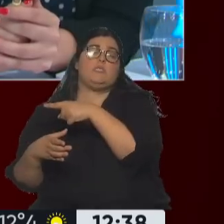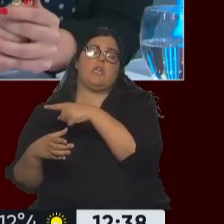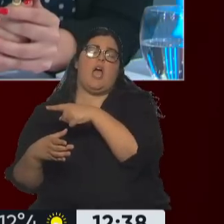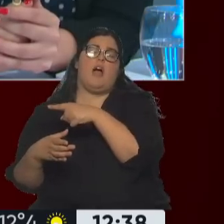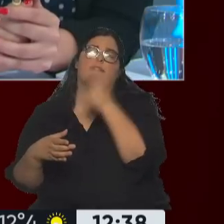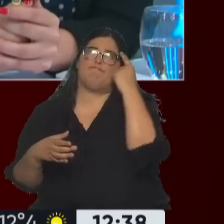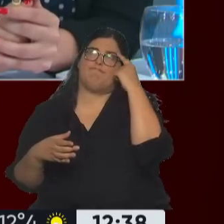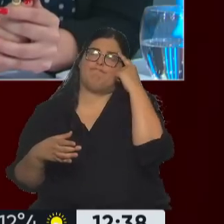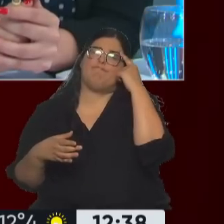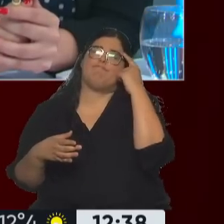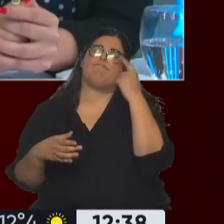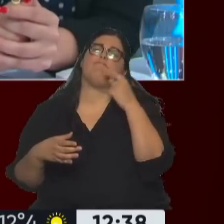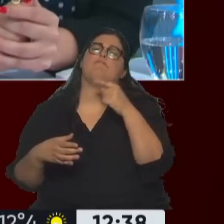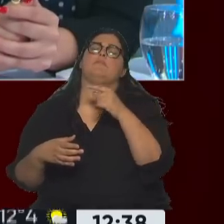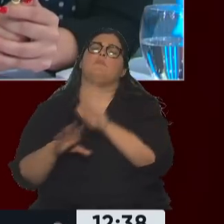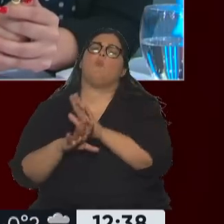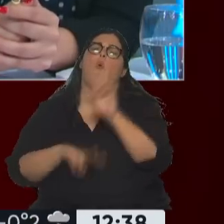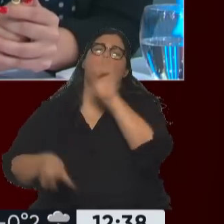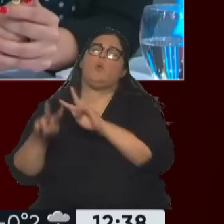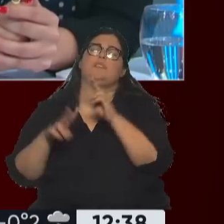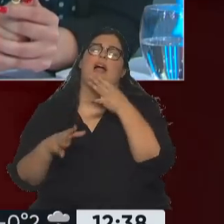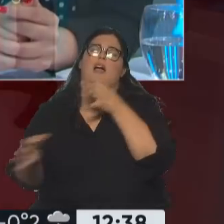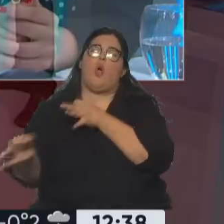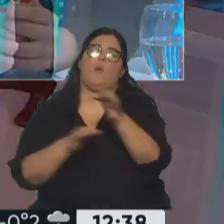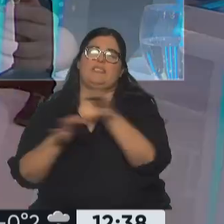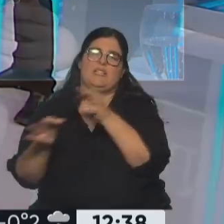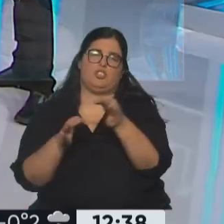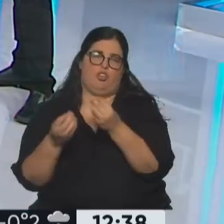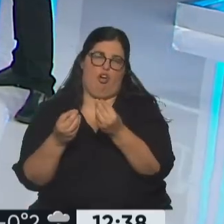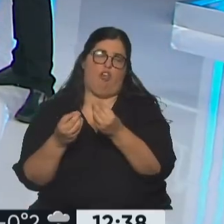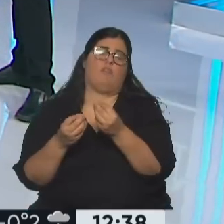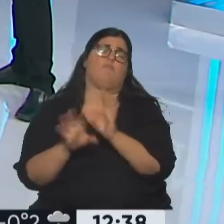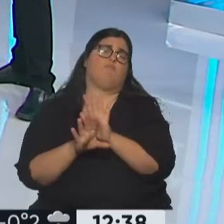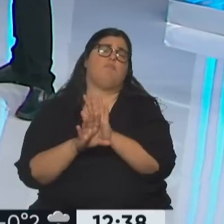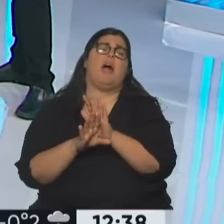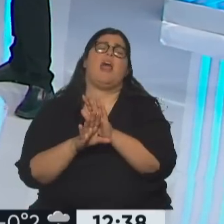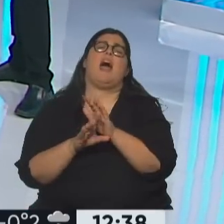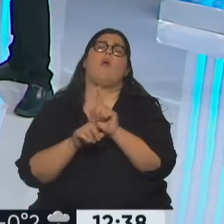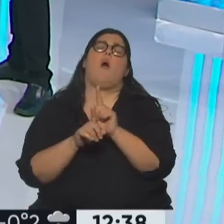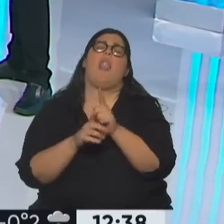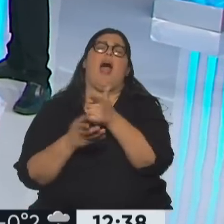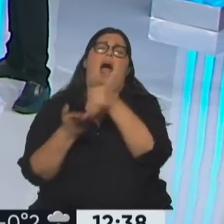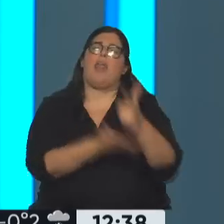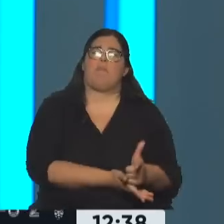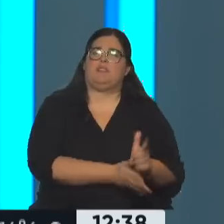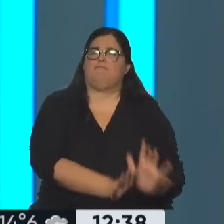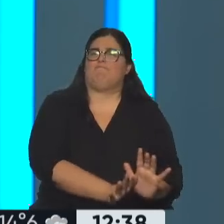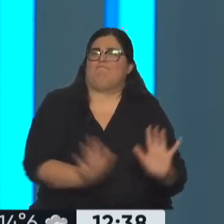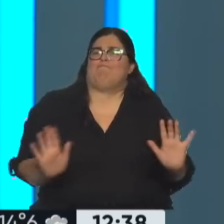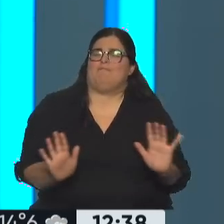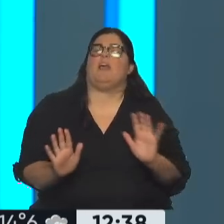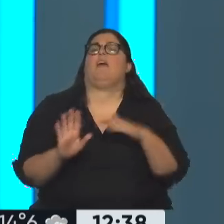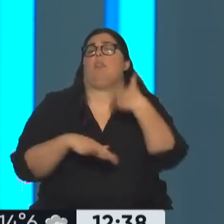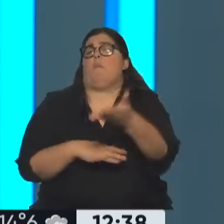disposición a llegar a algún tipo de conversación que lleve para empezar, a un armisticio, que es lo fundamental, y después algún tipo de